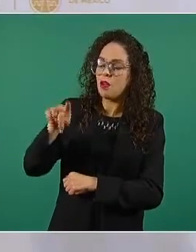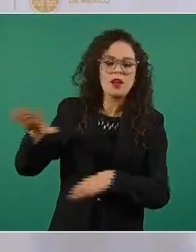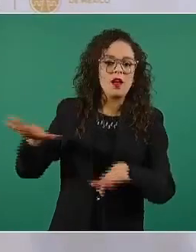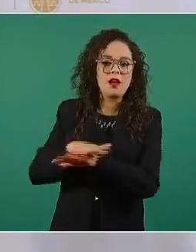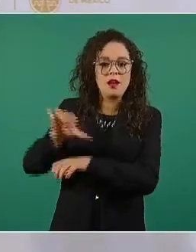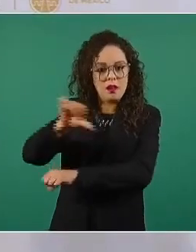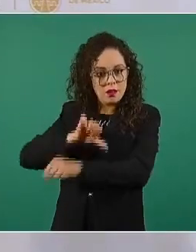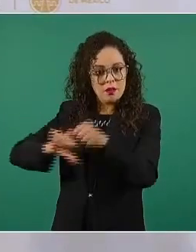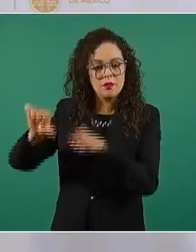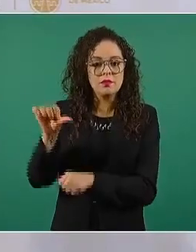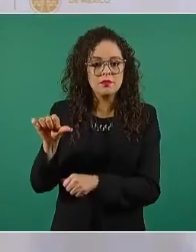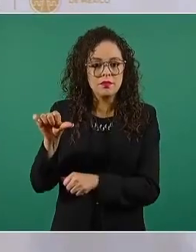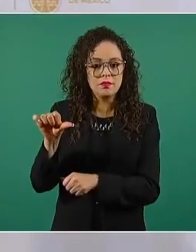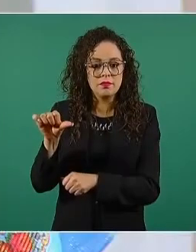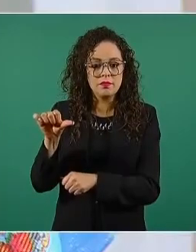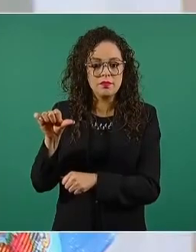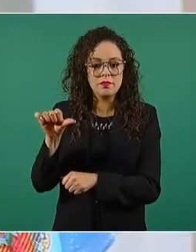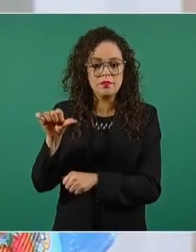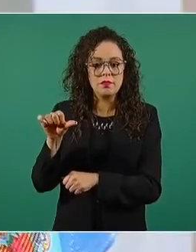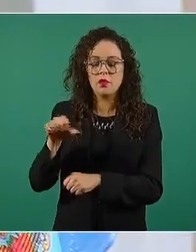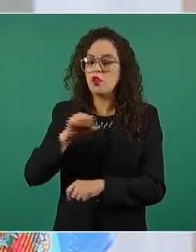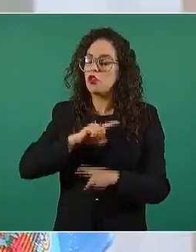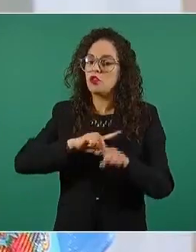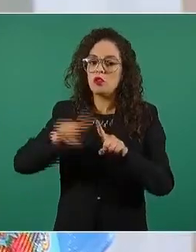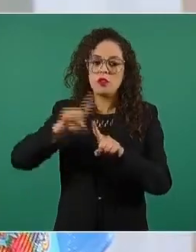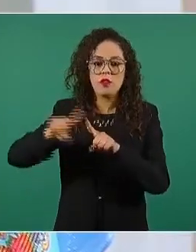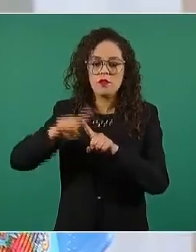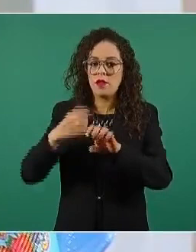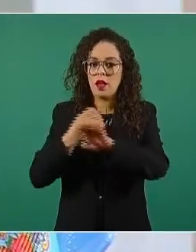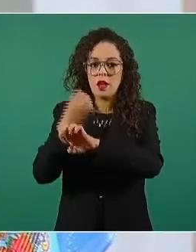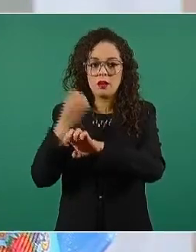en todos los estados de los Estados Unidos de América.